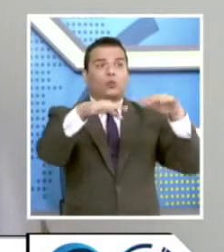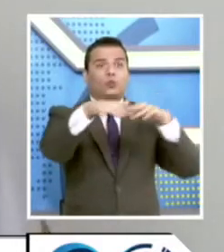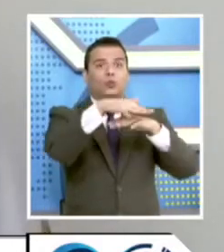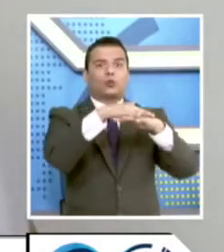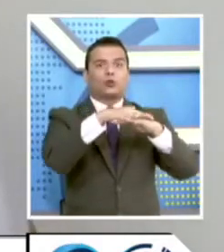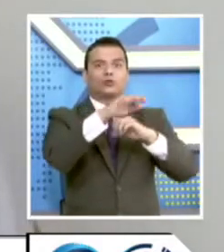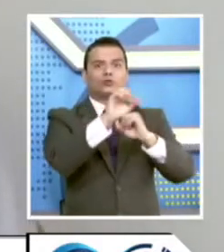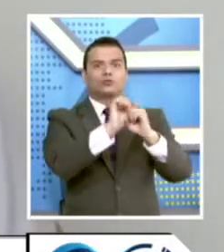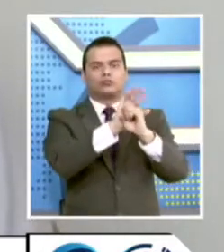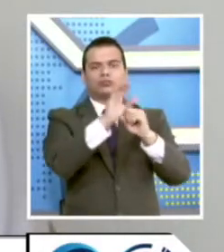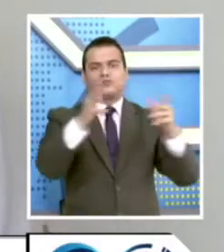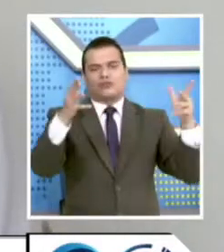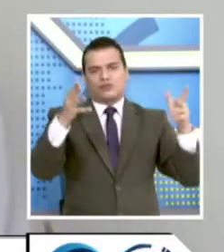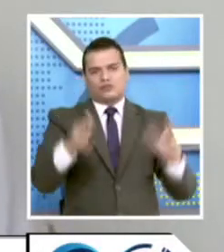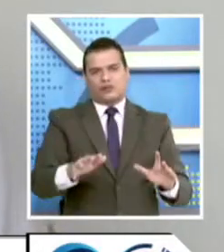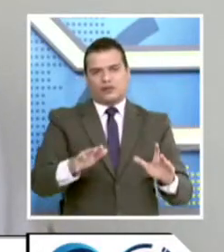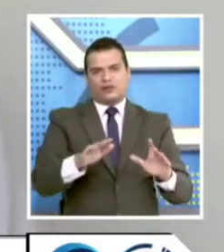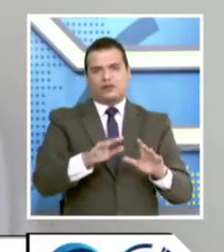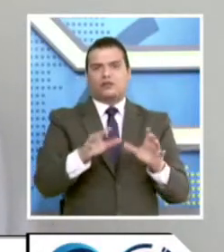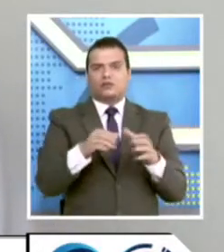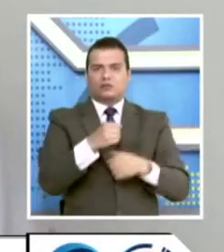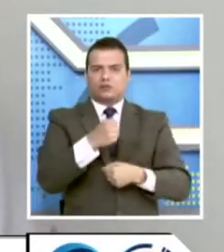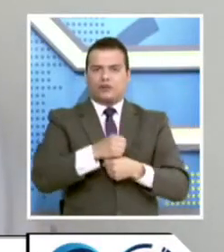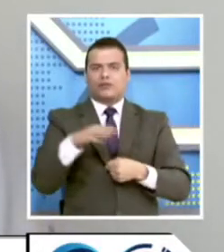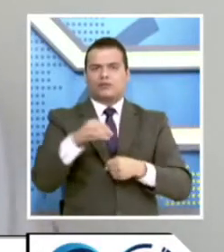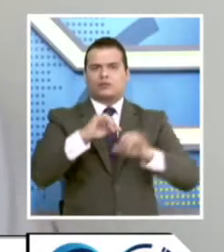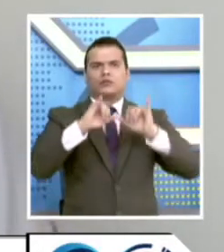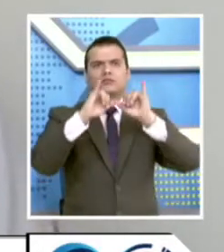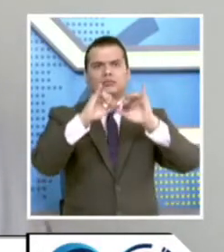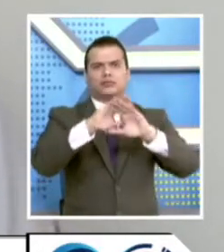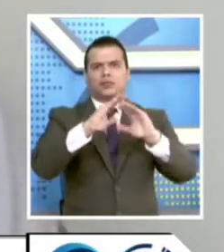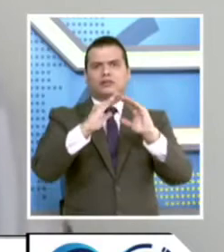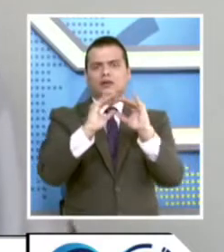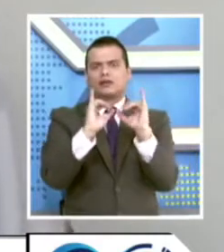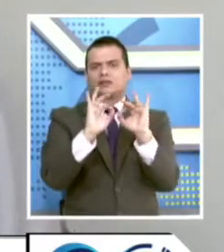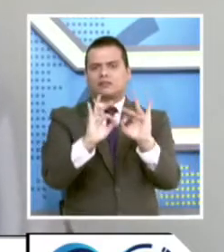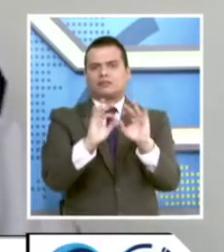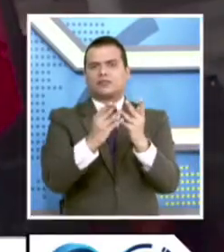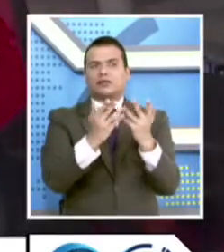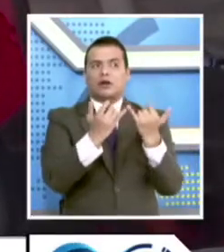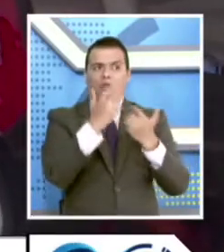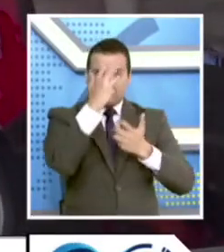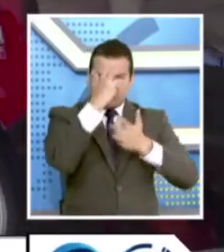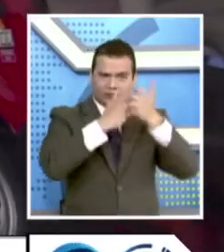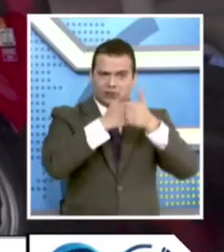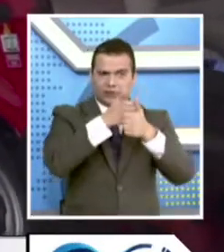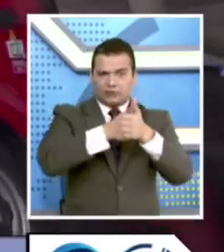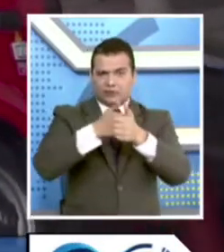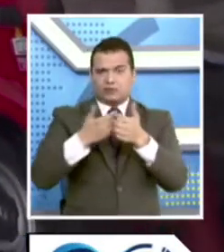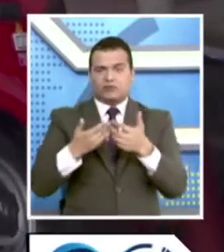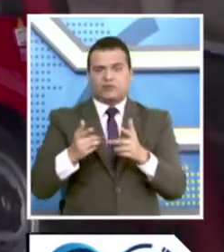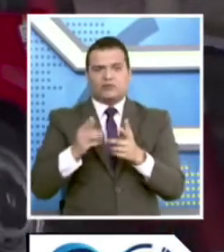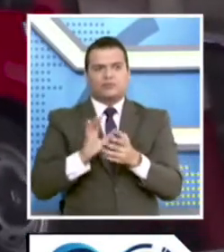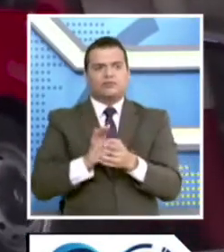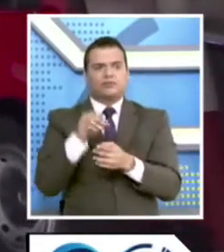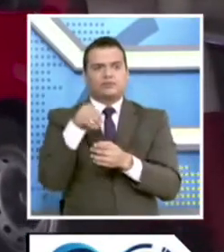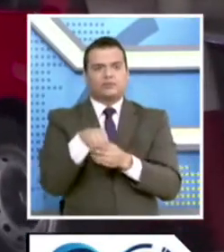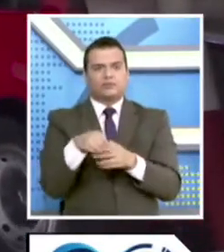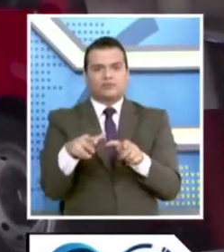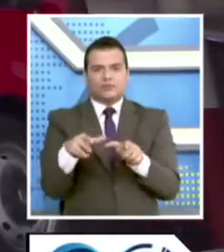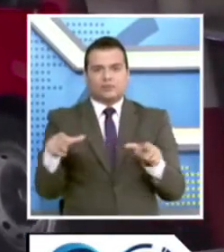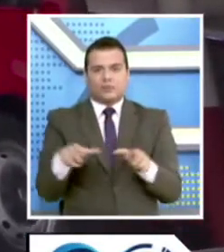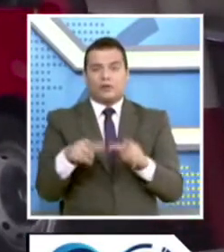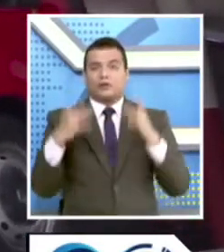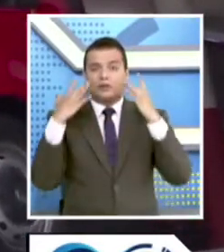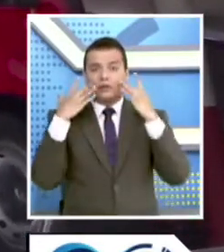la cadena de contagio. Ya este personal que ha sido aislado, en estos momentos está en el proceso de toma de muestras. La estación a la que pertenecen ya fue desinfectada